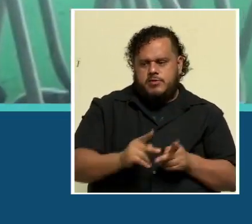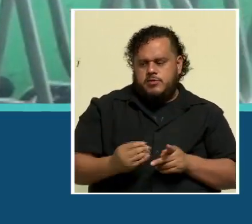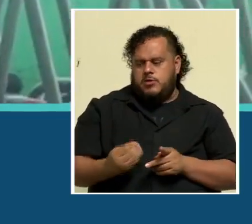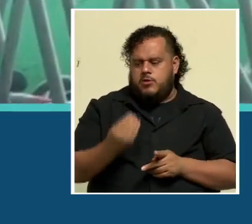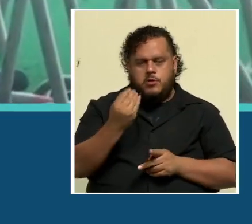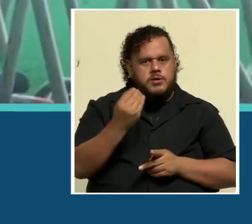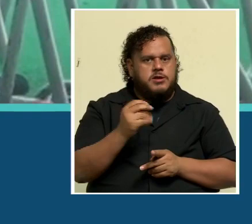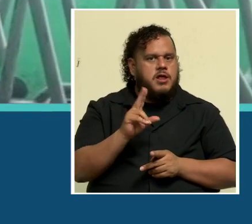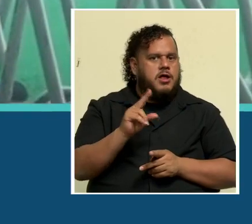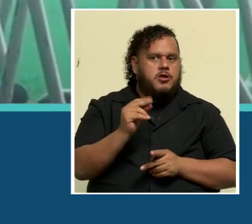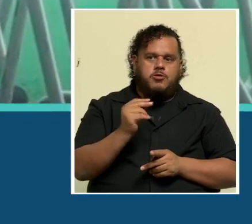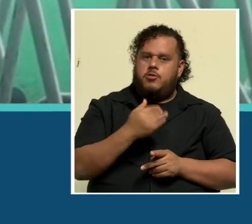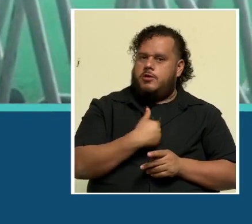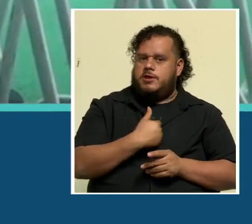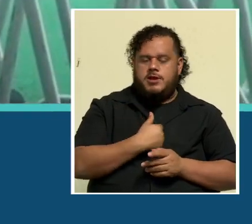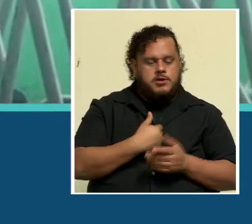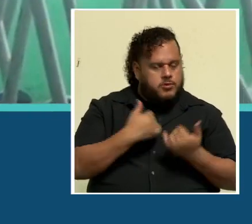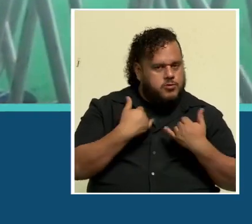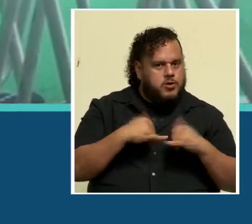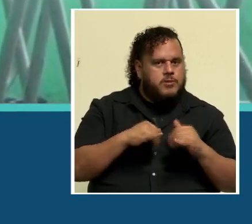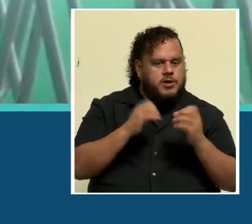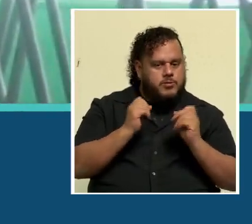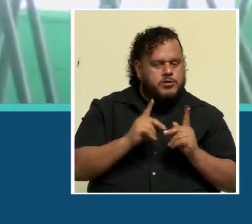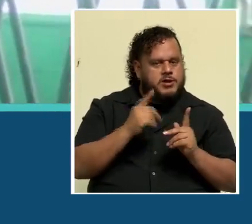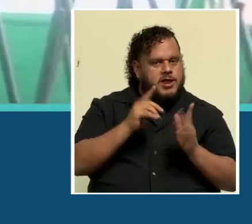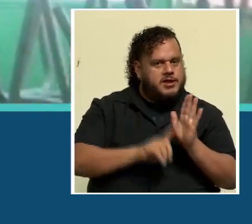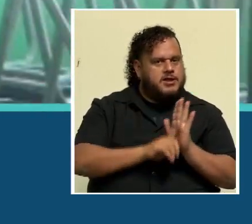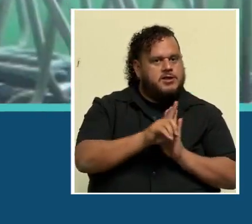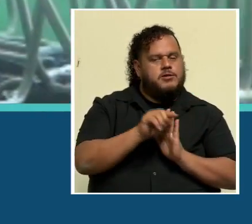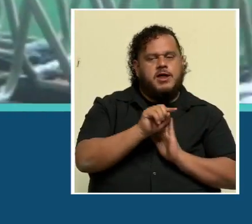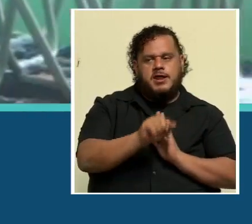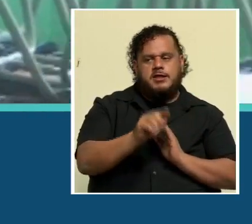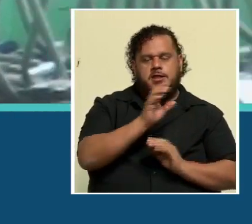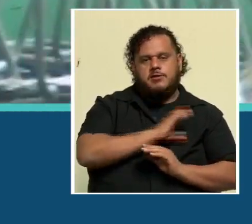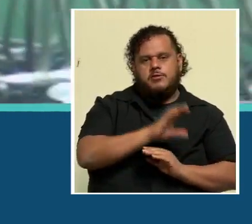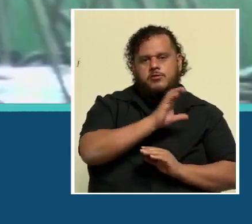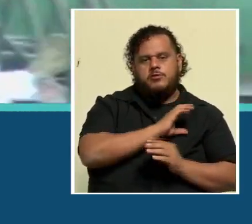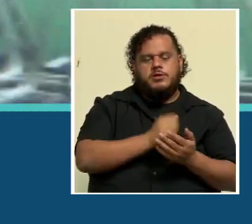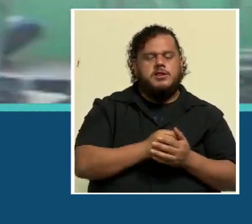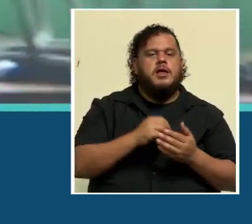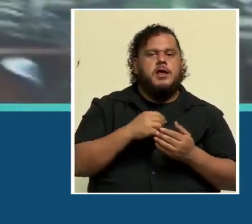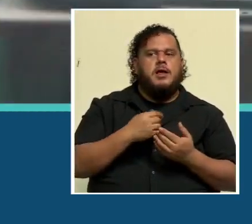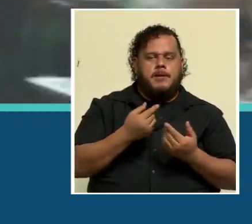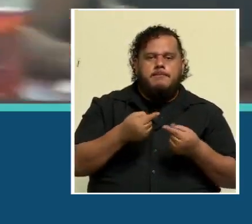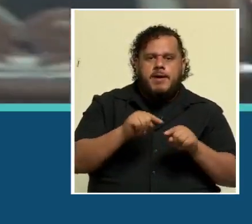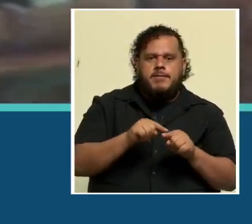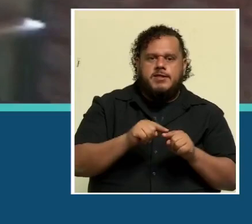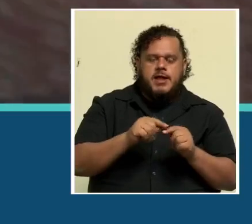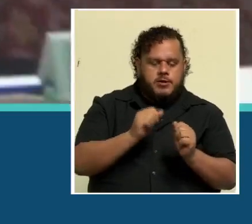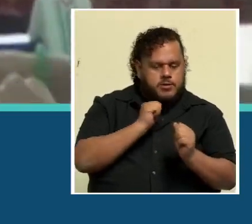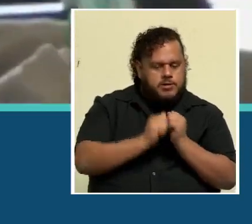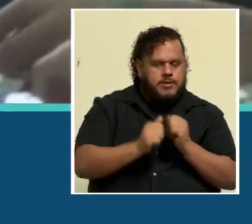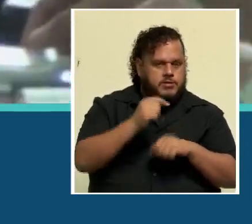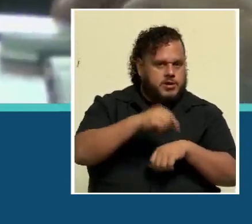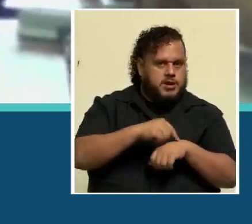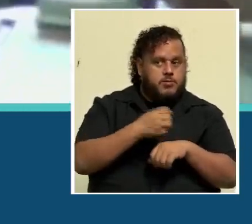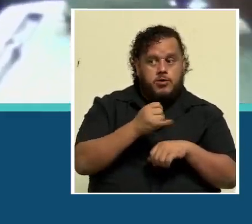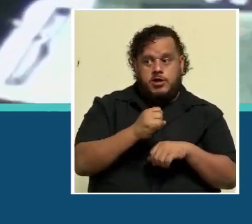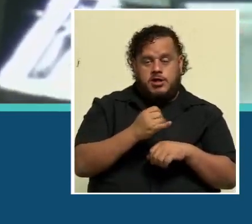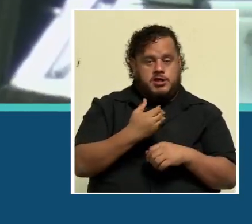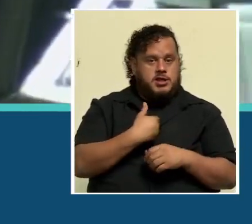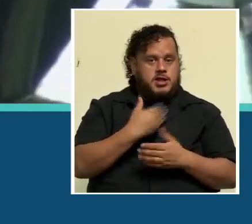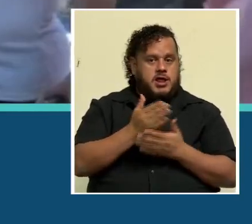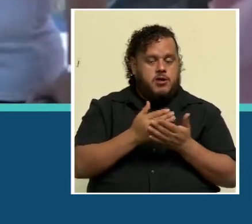tenido todavía el chance, la oportunidad de desarrollar esas conductas. Lo va a hacer con el paso del tiempo. Y si hay partidos